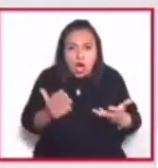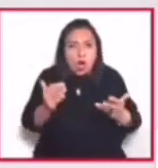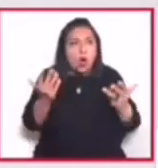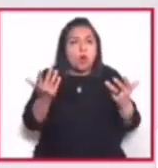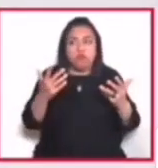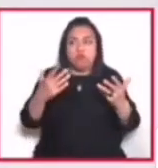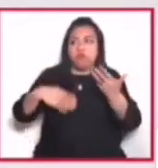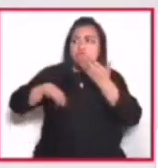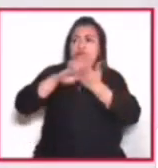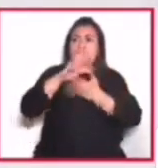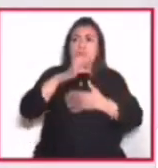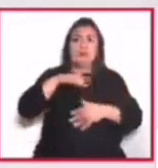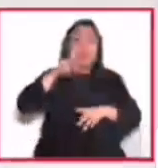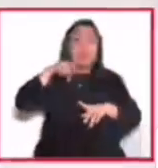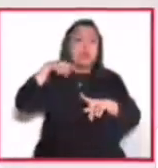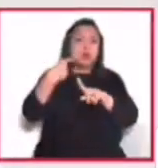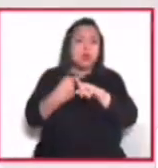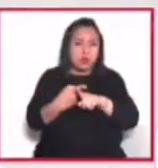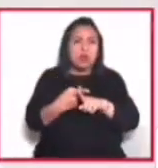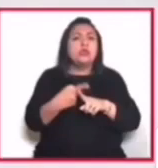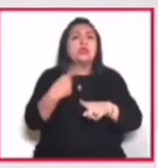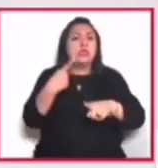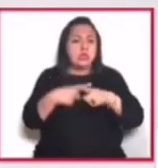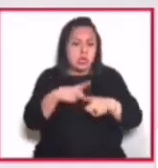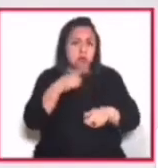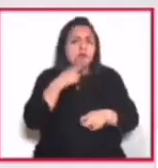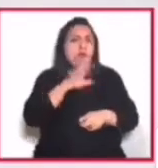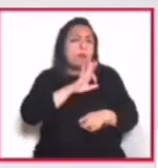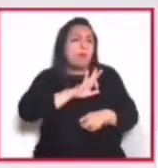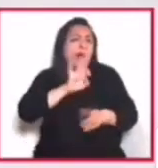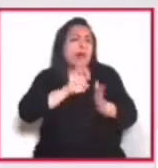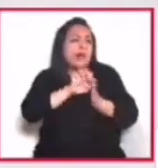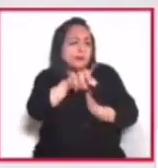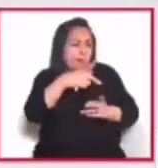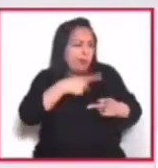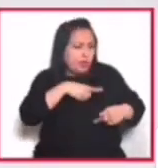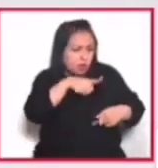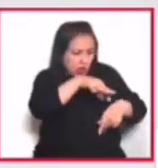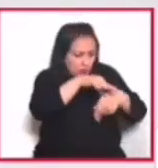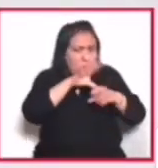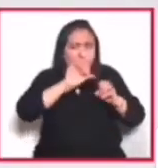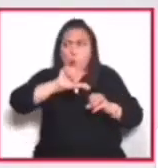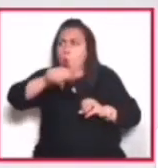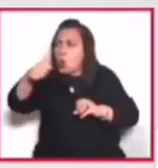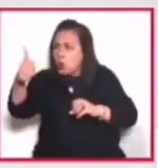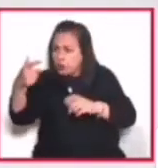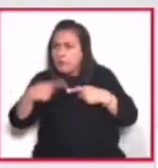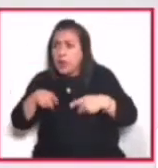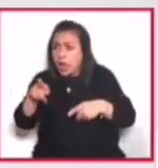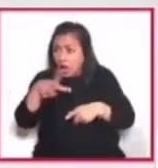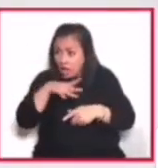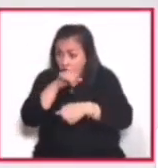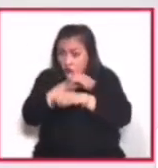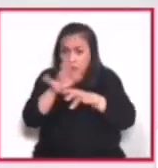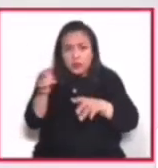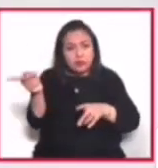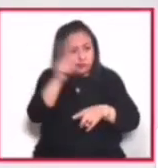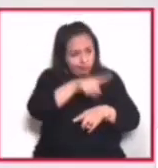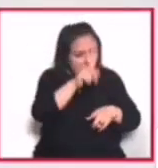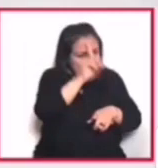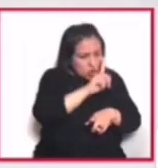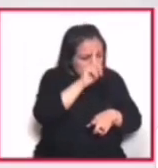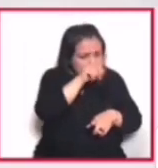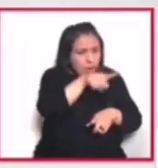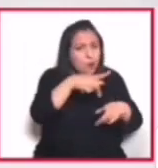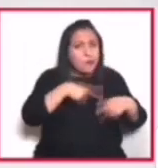sexual. La puede usar la propia persona que la requiera o la pueden usar otras personas si quieren o con esa información orientar a alguien